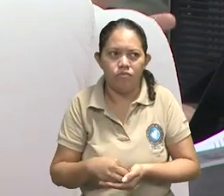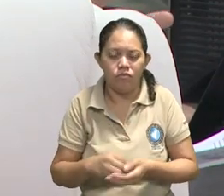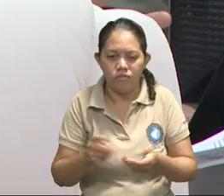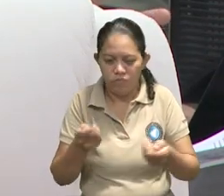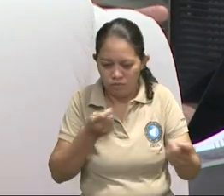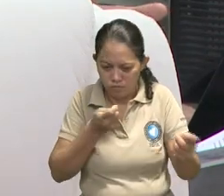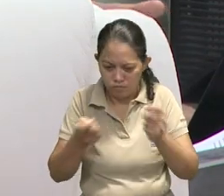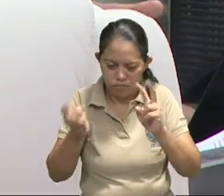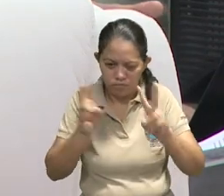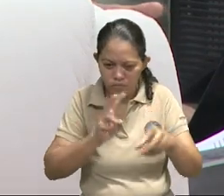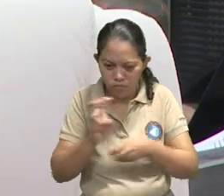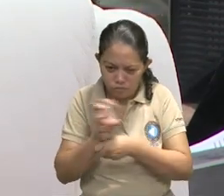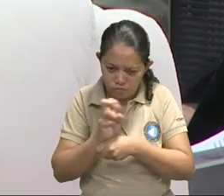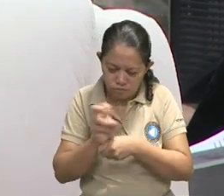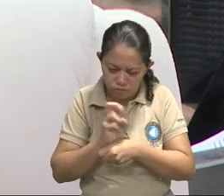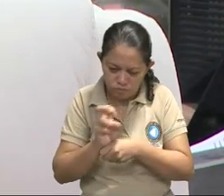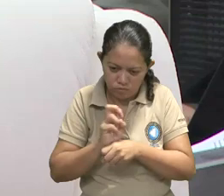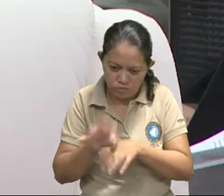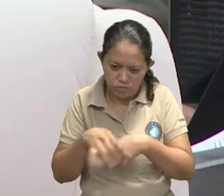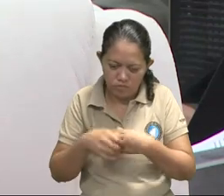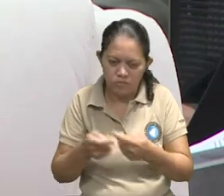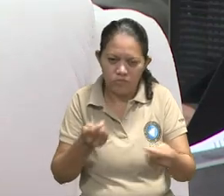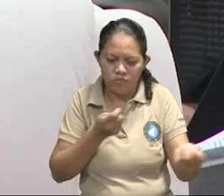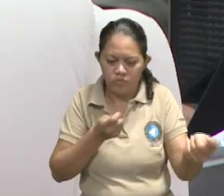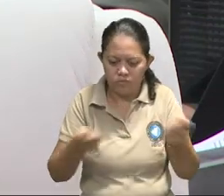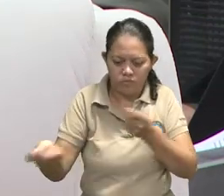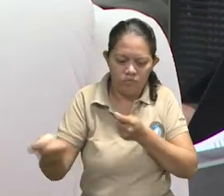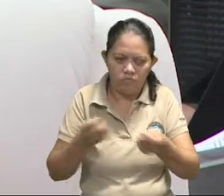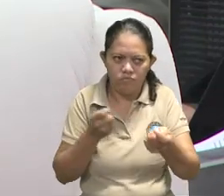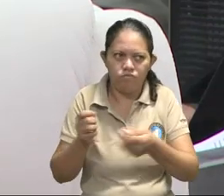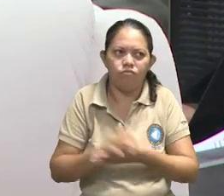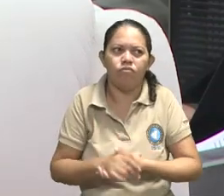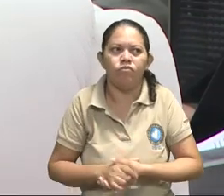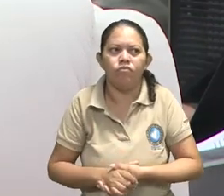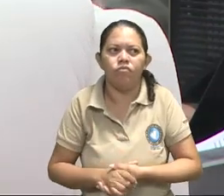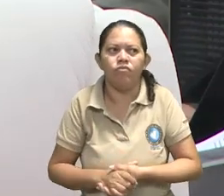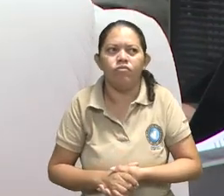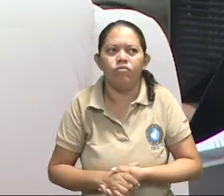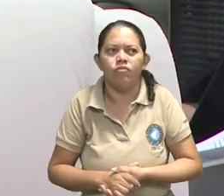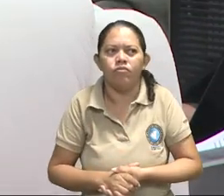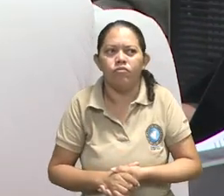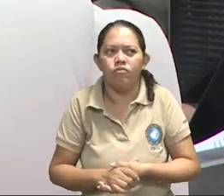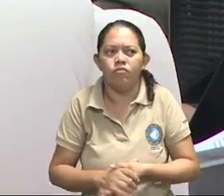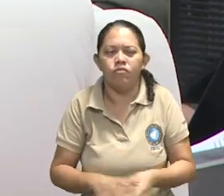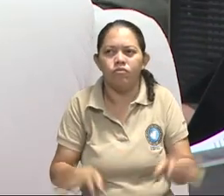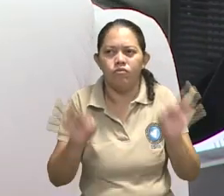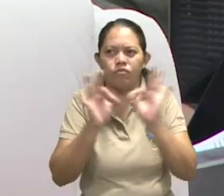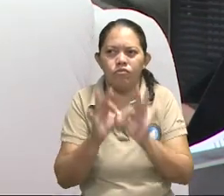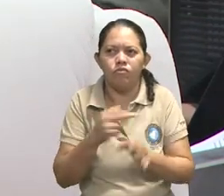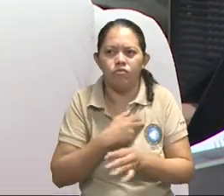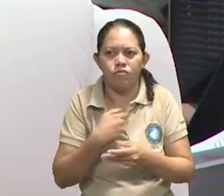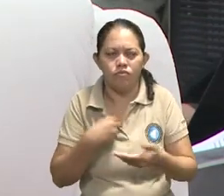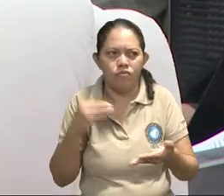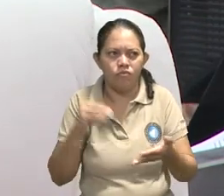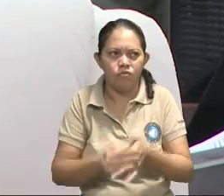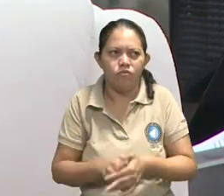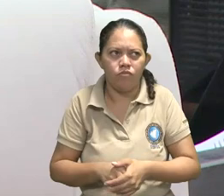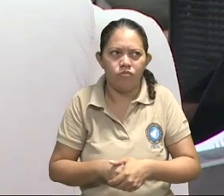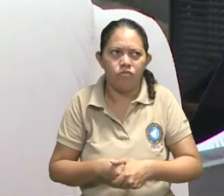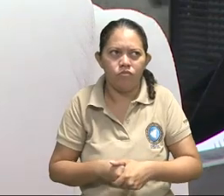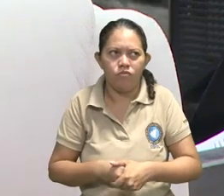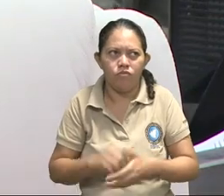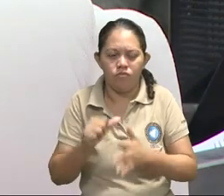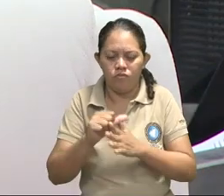supervisión de los entes reguladores. Mira qué cosa más interesante. En el